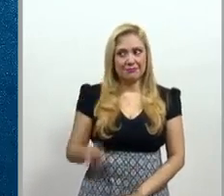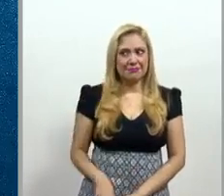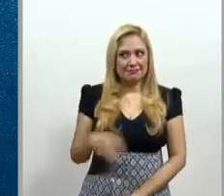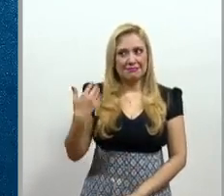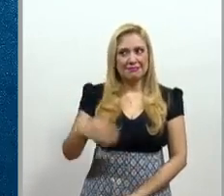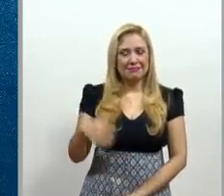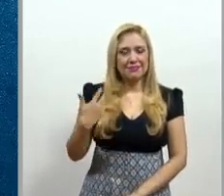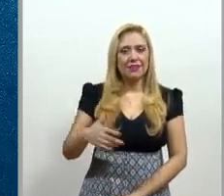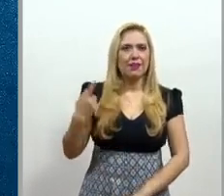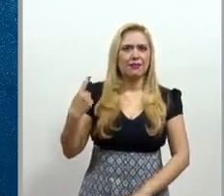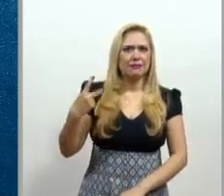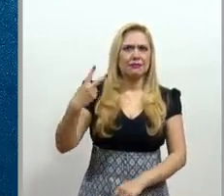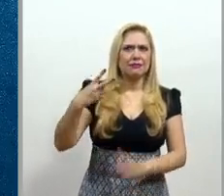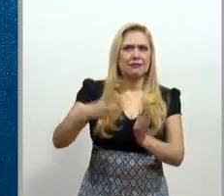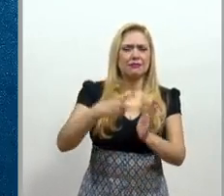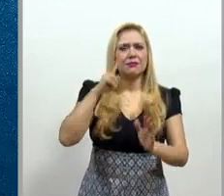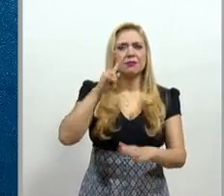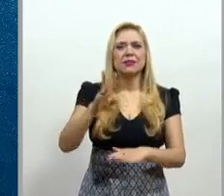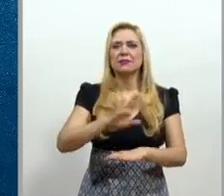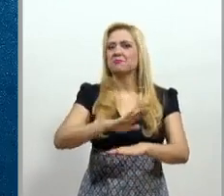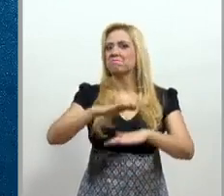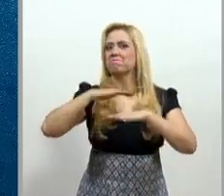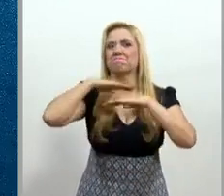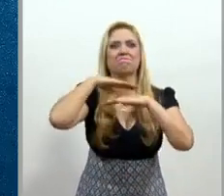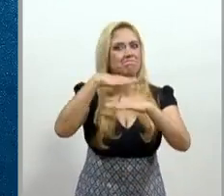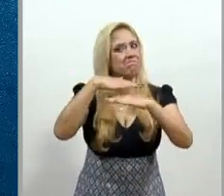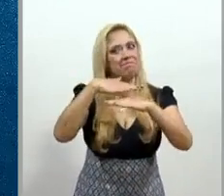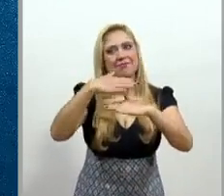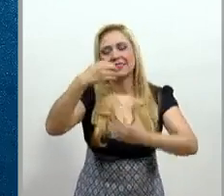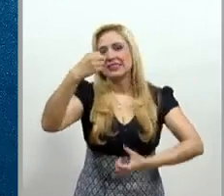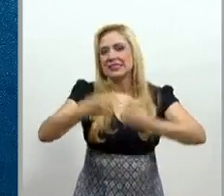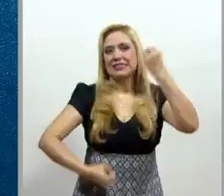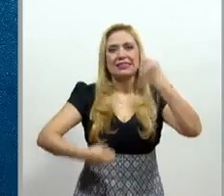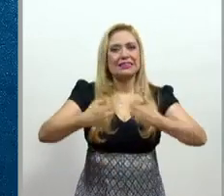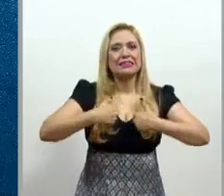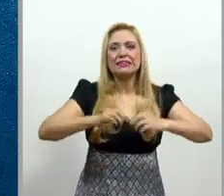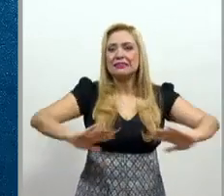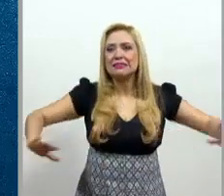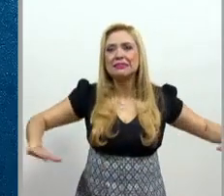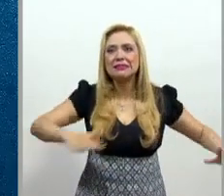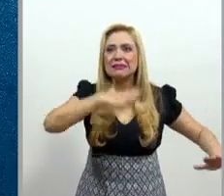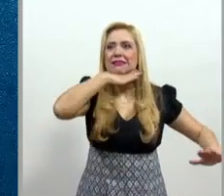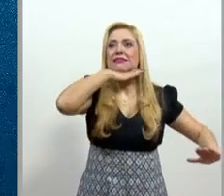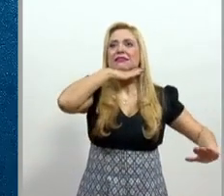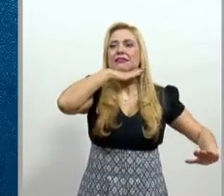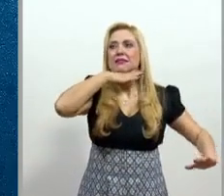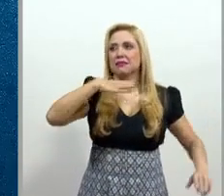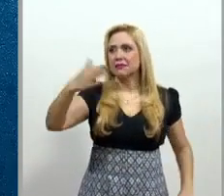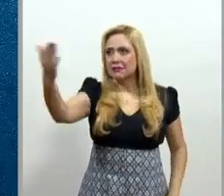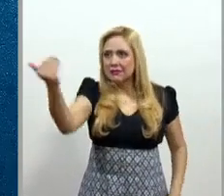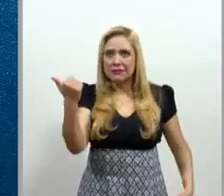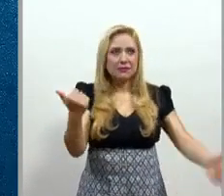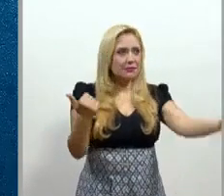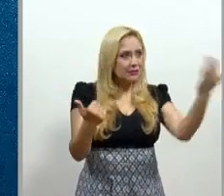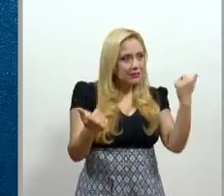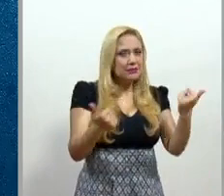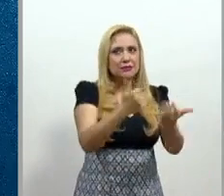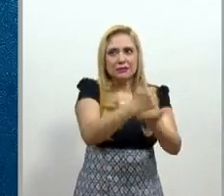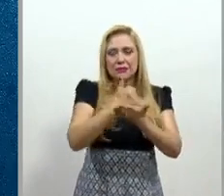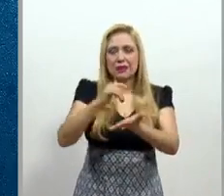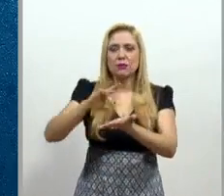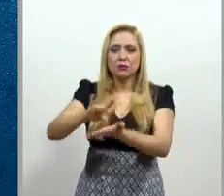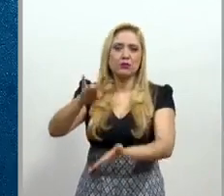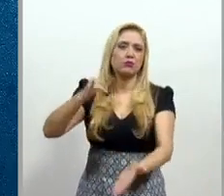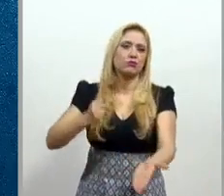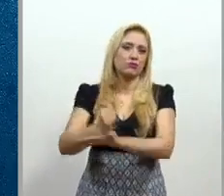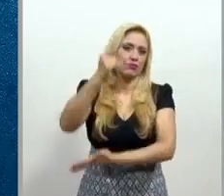algunas ocasiones los límites de los poderes judiciales y de la necesaria colaboración que tiene que haber entre autoridades para el cumplimiento de estas sentencias. Si